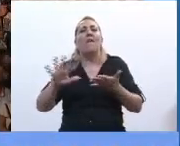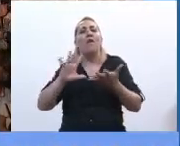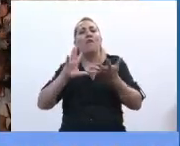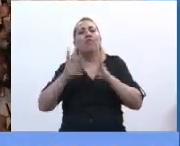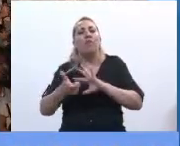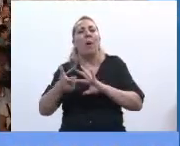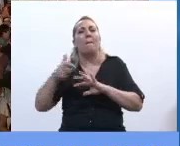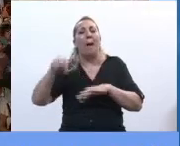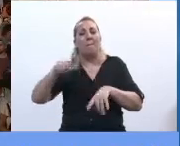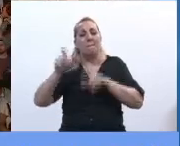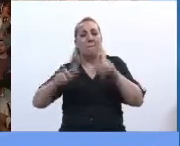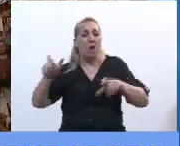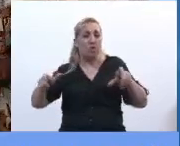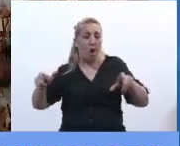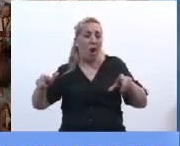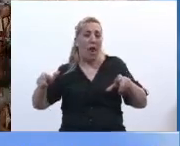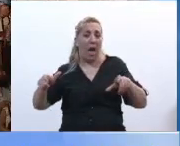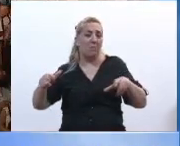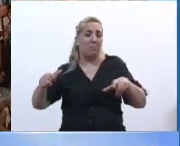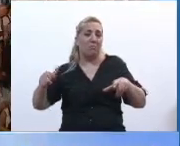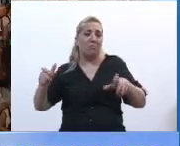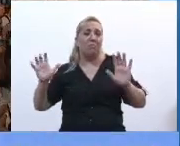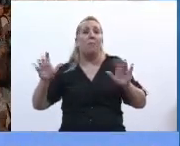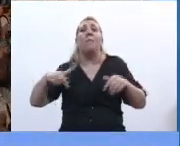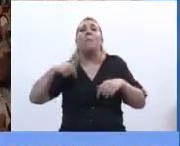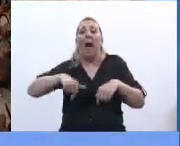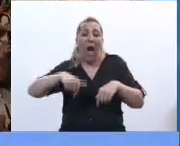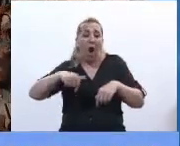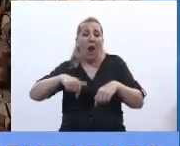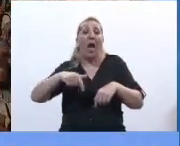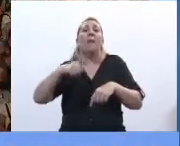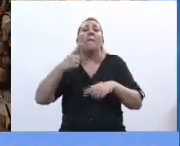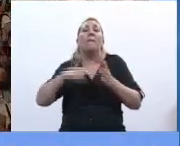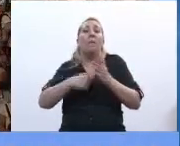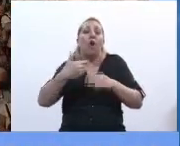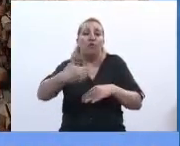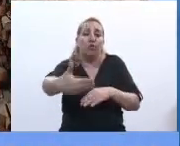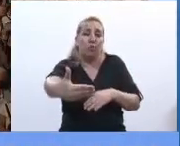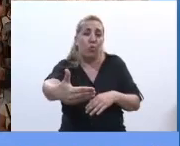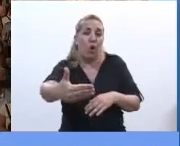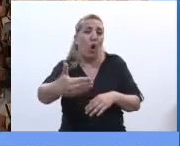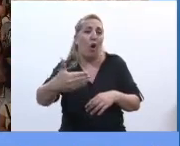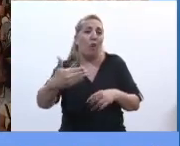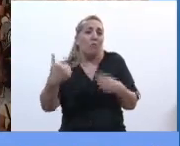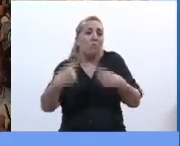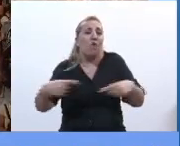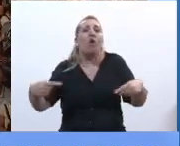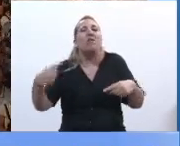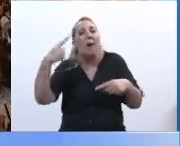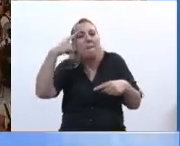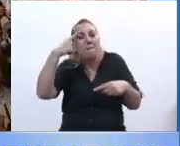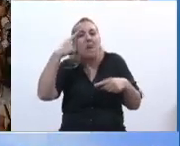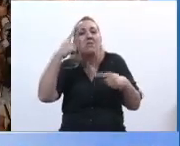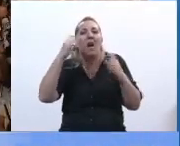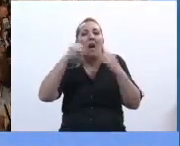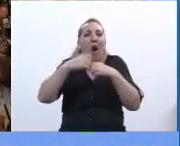personas que pasamos pero que en el correr del tiempo las cosas no son tan oscuras como se ve